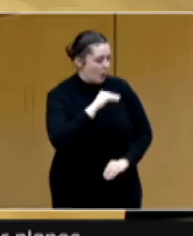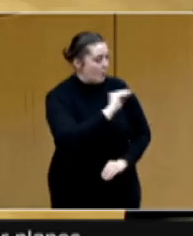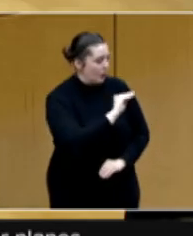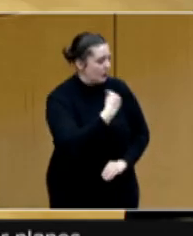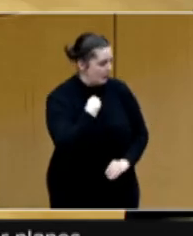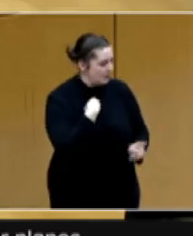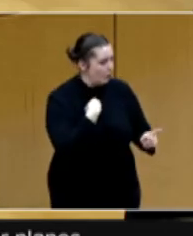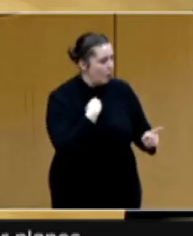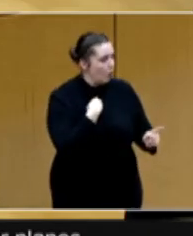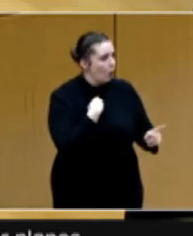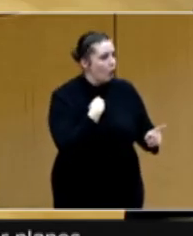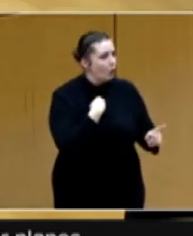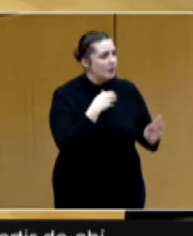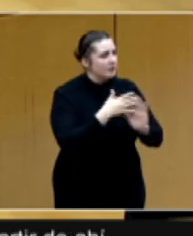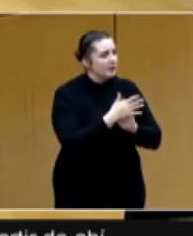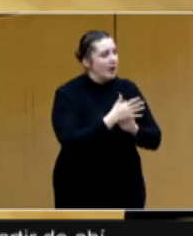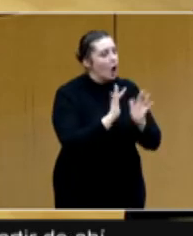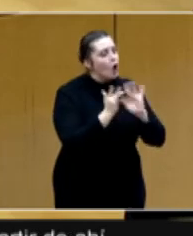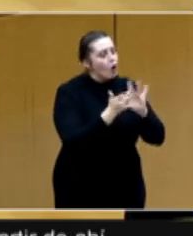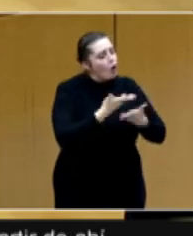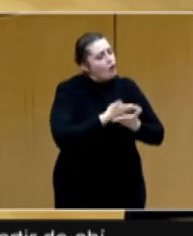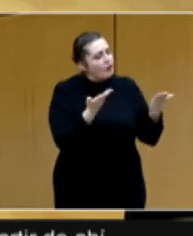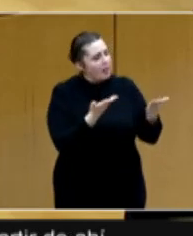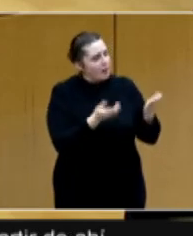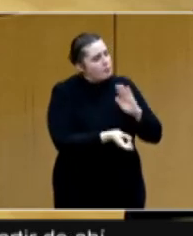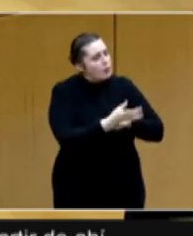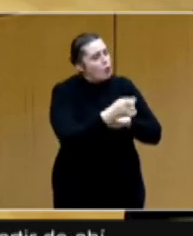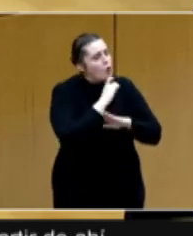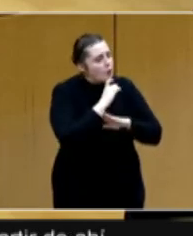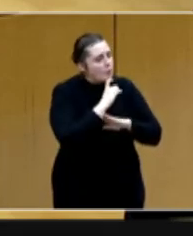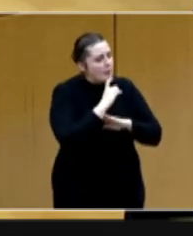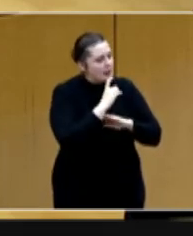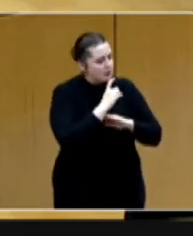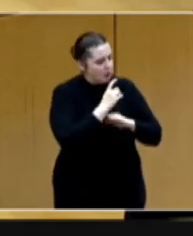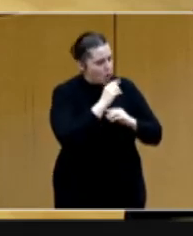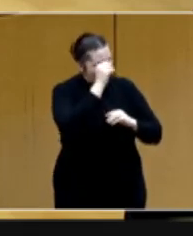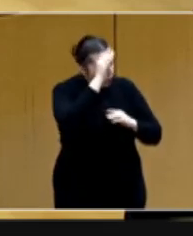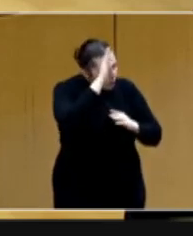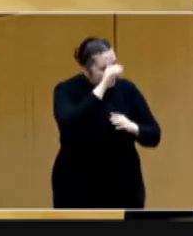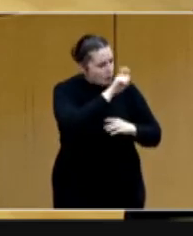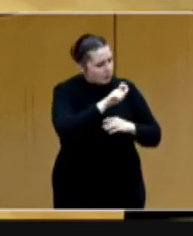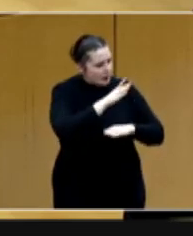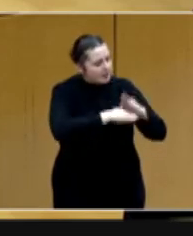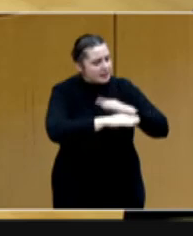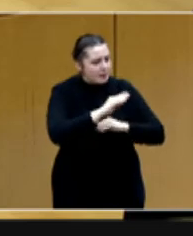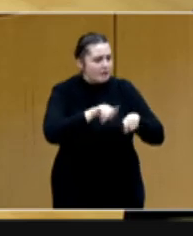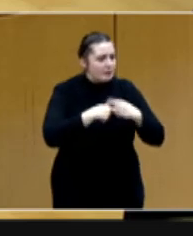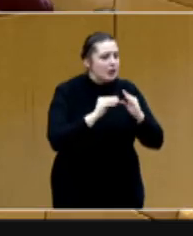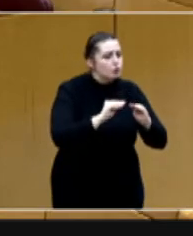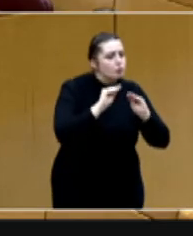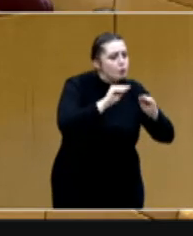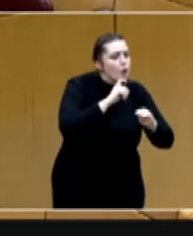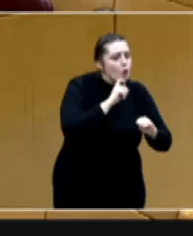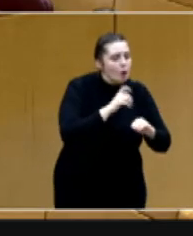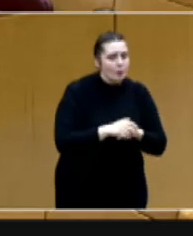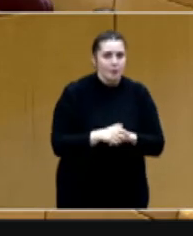por eso Cómo conseguir establecer relaciones de confianza y de mutuo conocimiento con las personas con discapacidad y sus familias